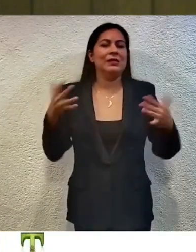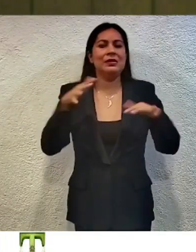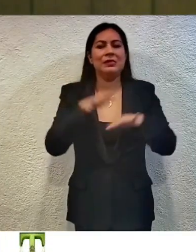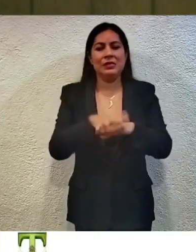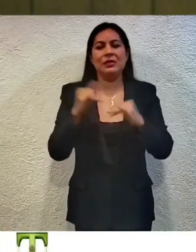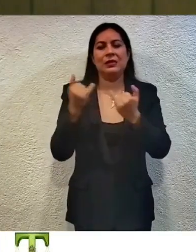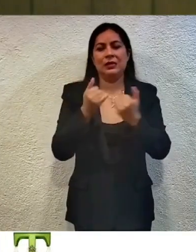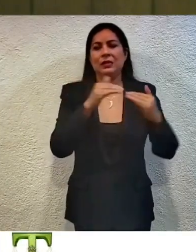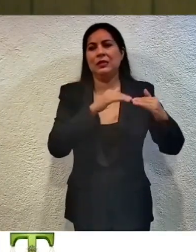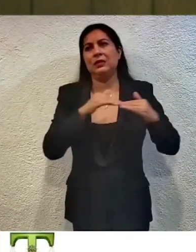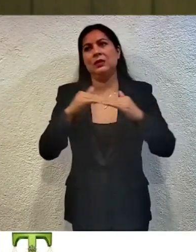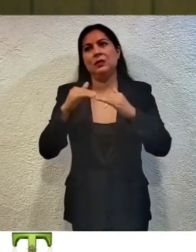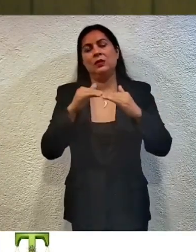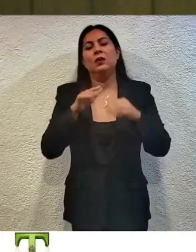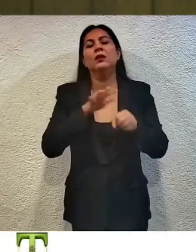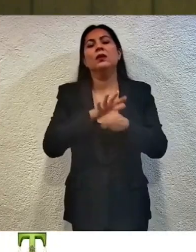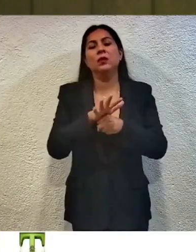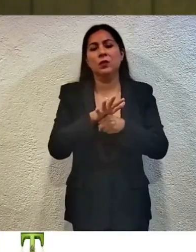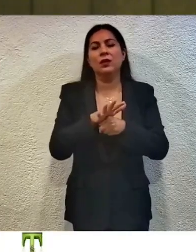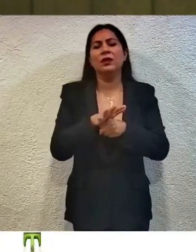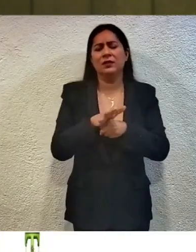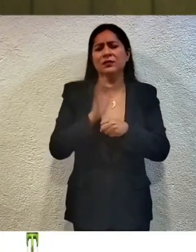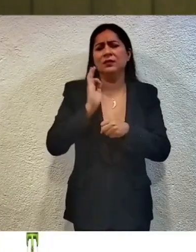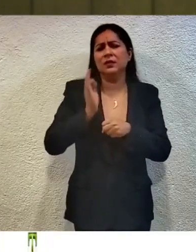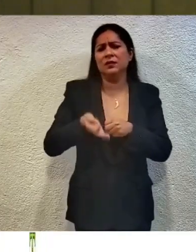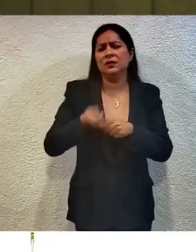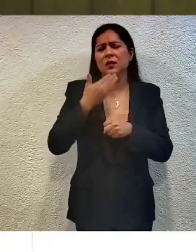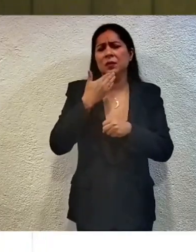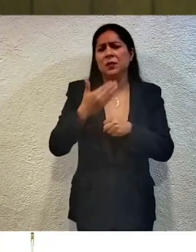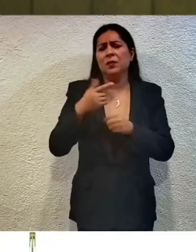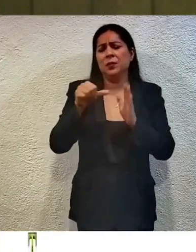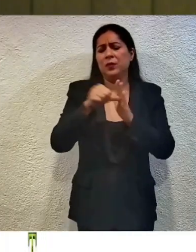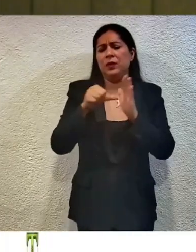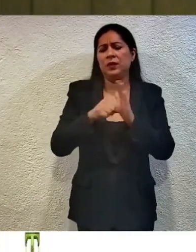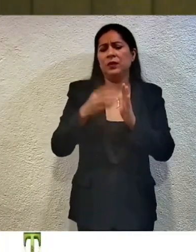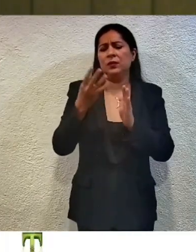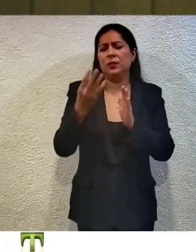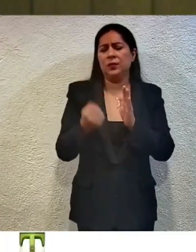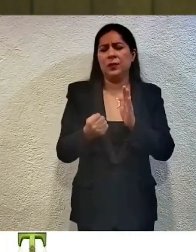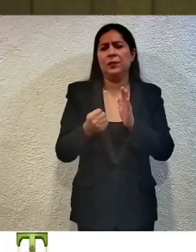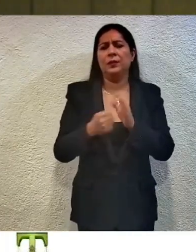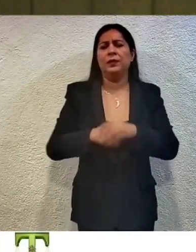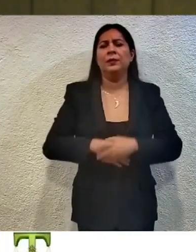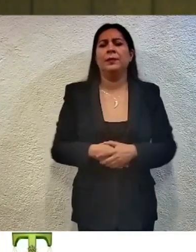manera paritaria, lo cual es acorde a lo dispuesto por el artículo 9,